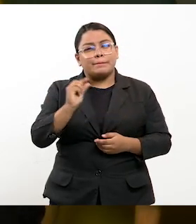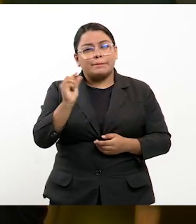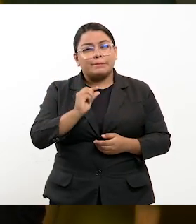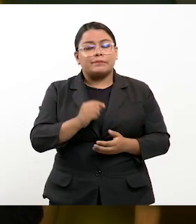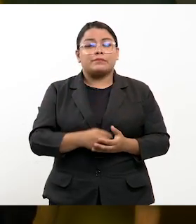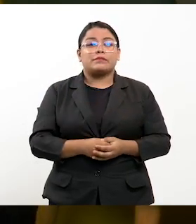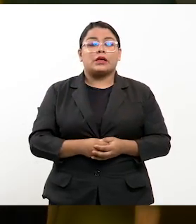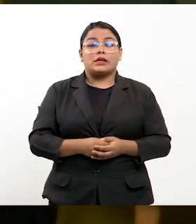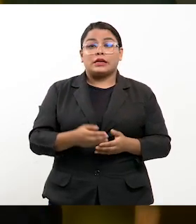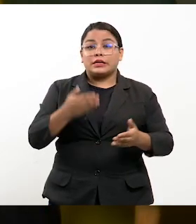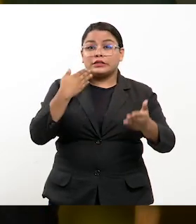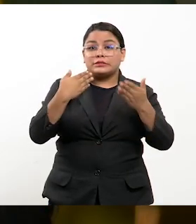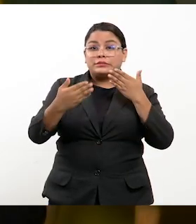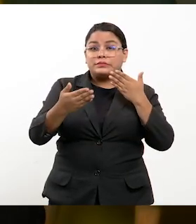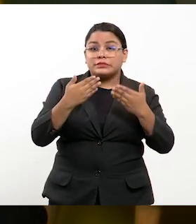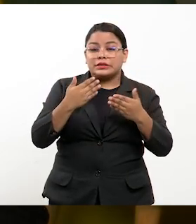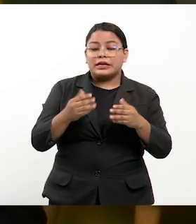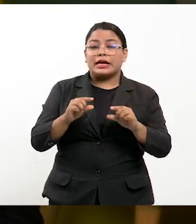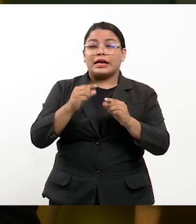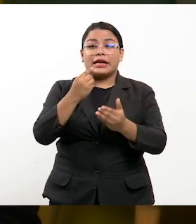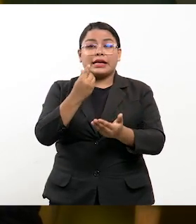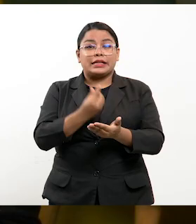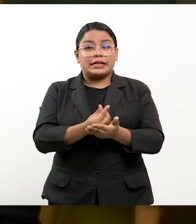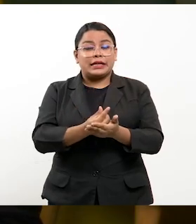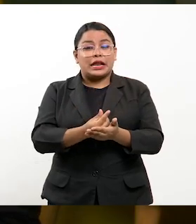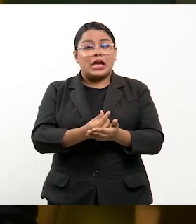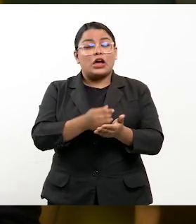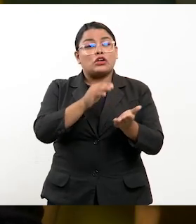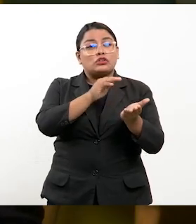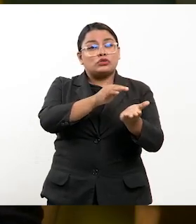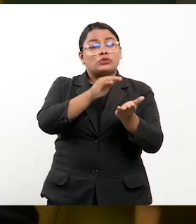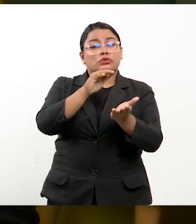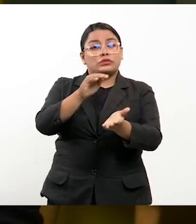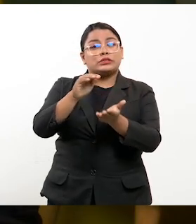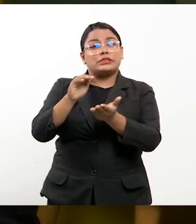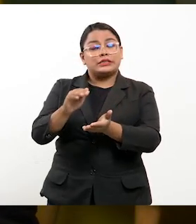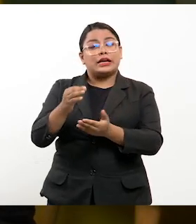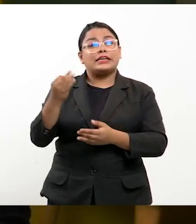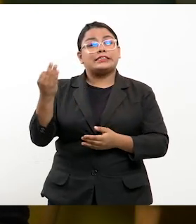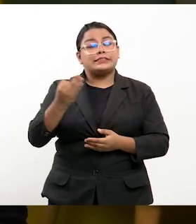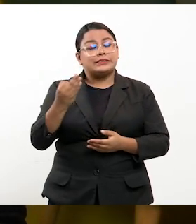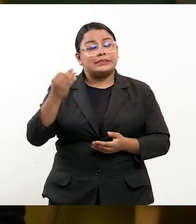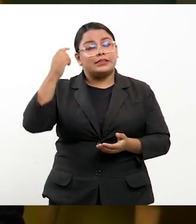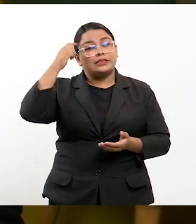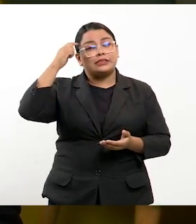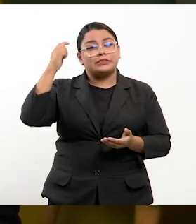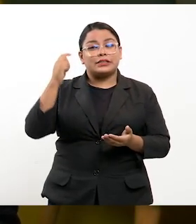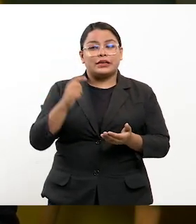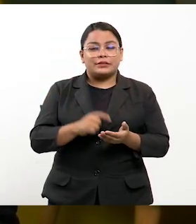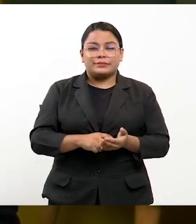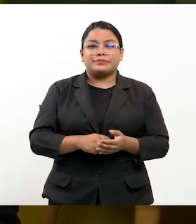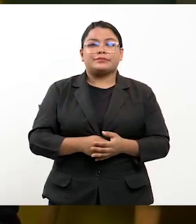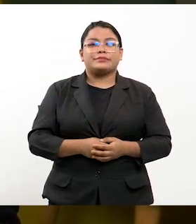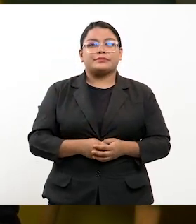y que nos indiquen el grado y el número de unidad de la cual necesitan las pruebas. Muy bien, excelente